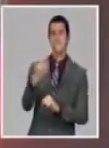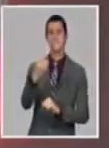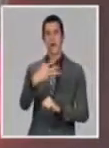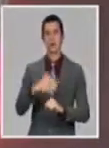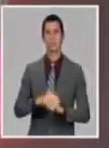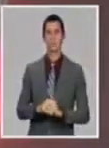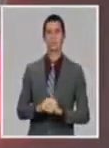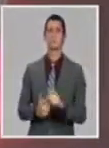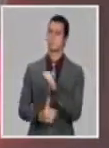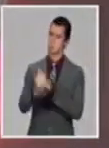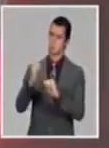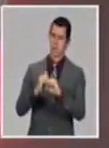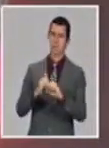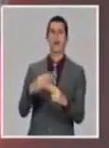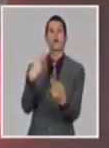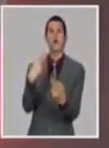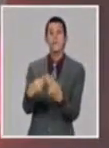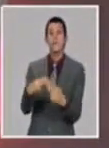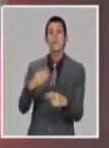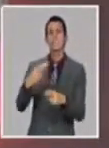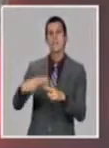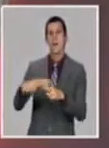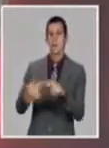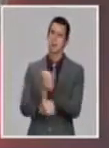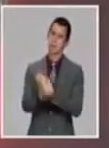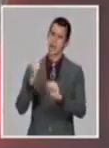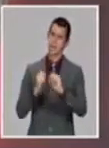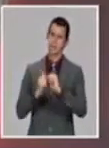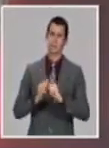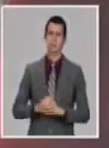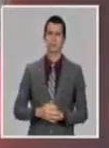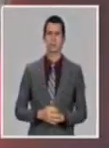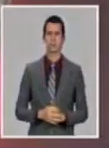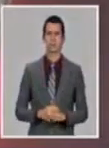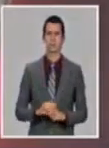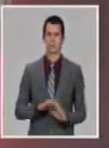las que tenemos que asegurar bien para lograr cortar la transmisión.